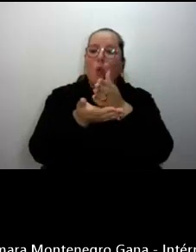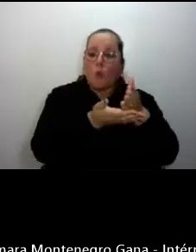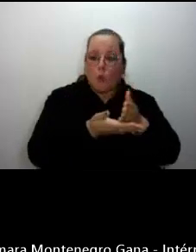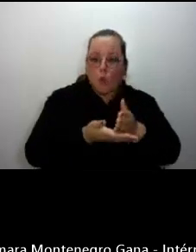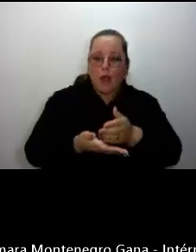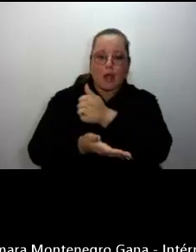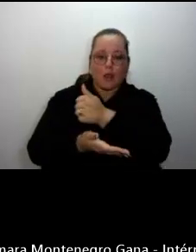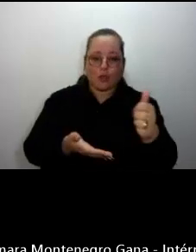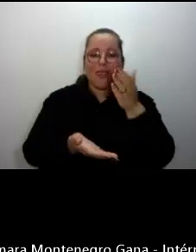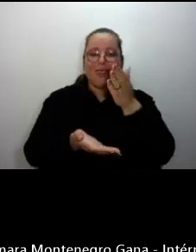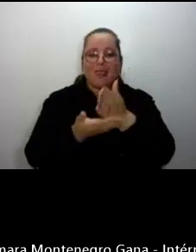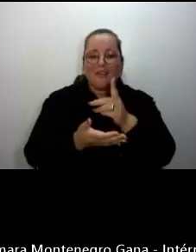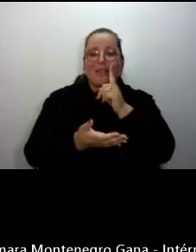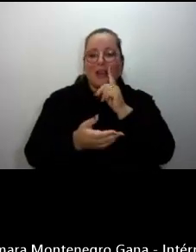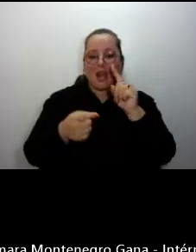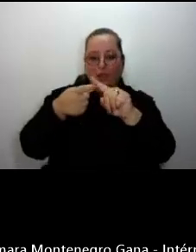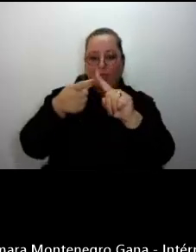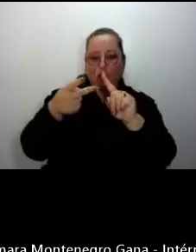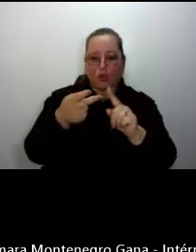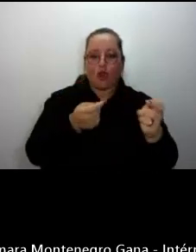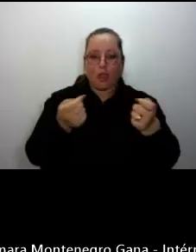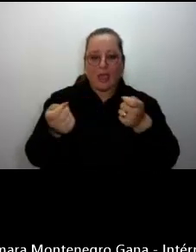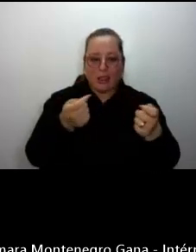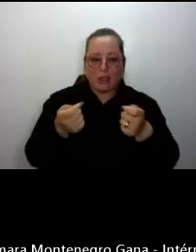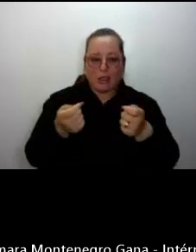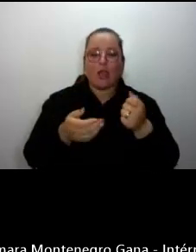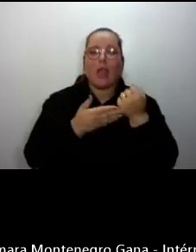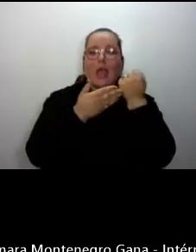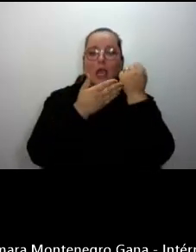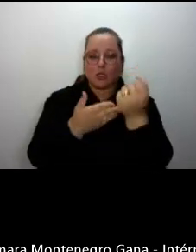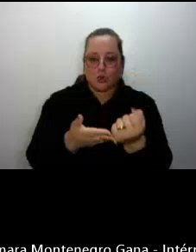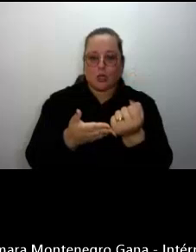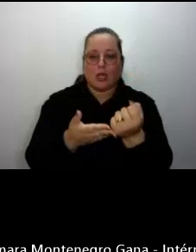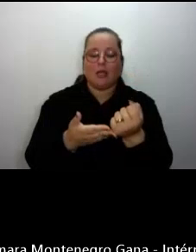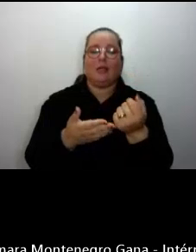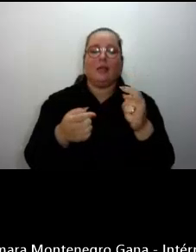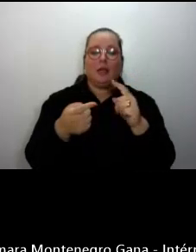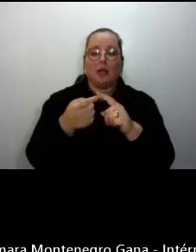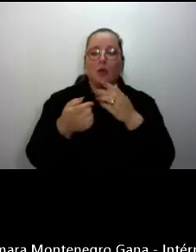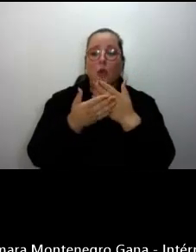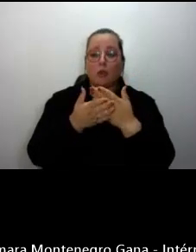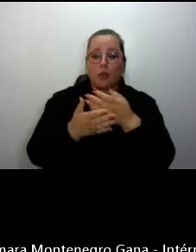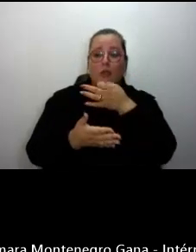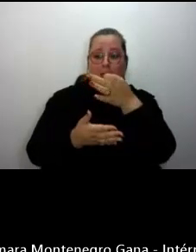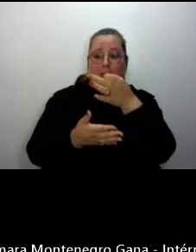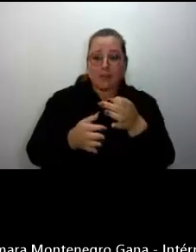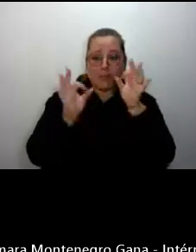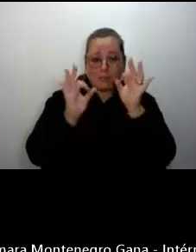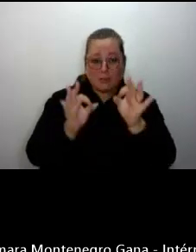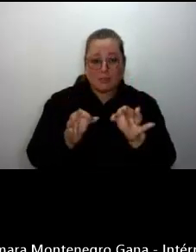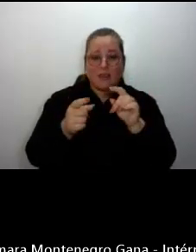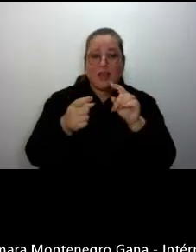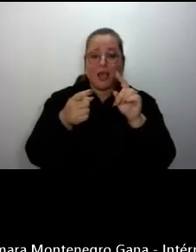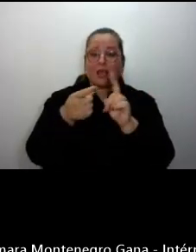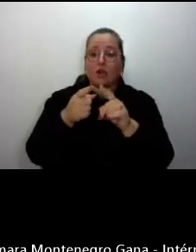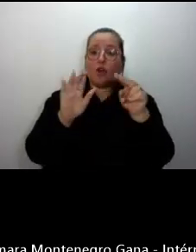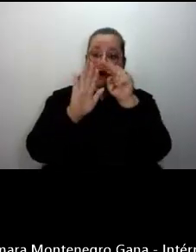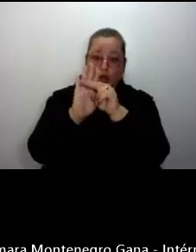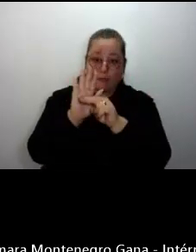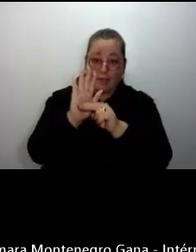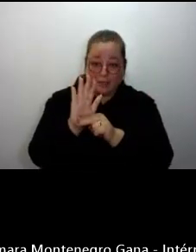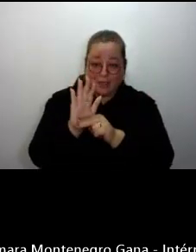que adoptar dos instrumentos de gestión que van a brindar apoyos. Entonces, cuando hablamos en específico de la normativa, ¿cierto?,